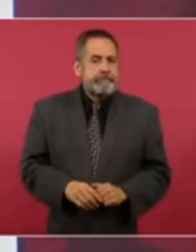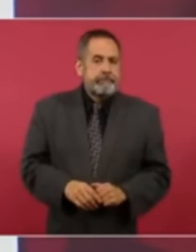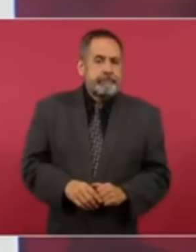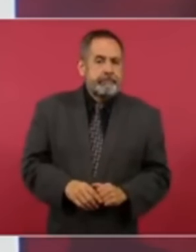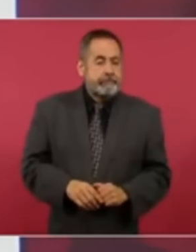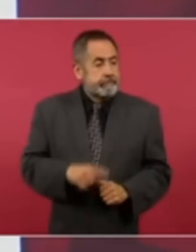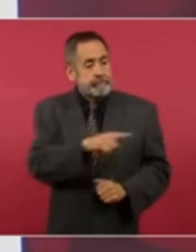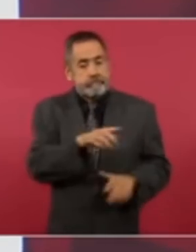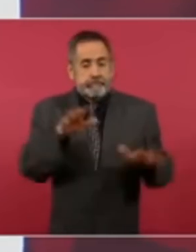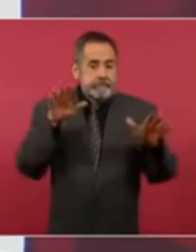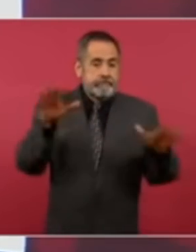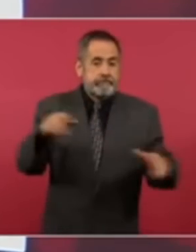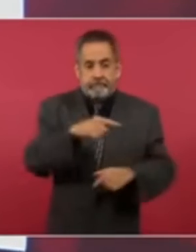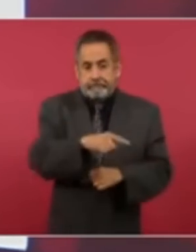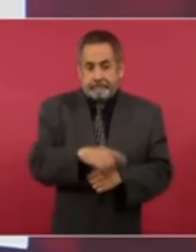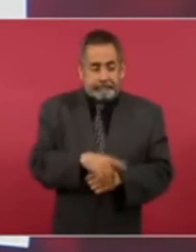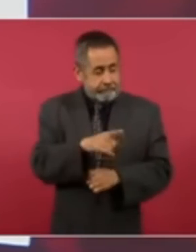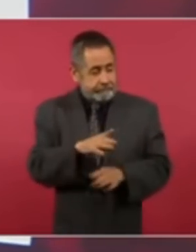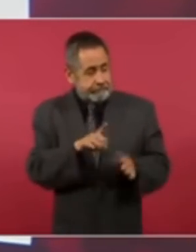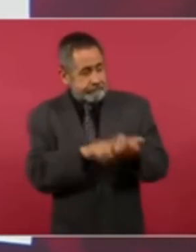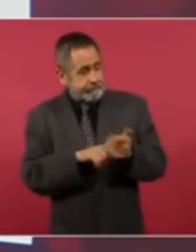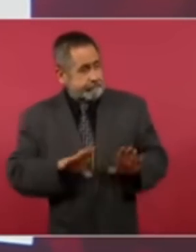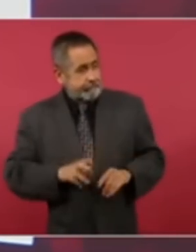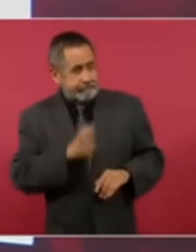Un avión de esas